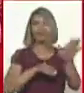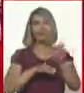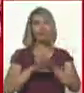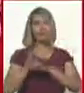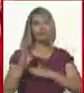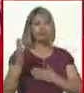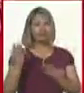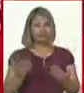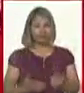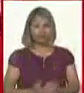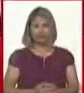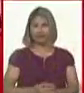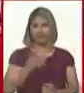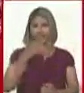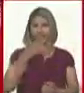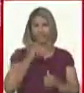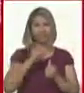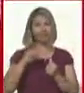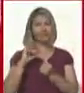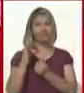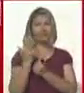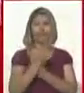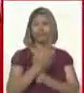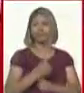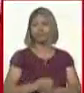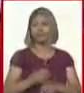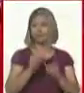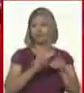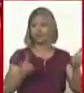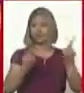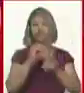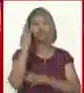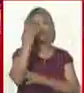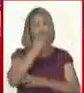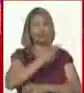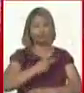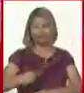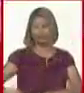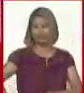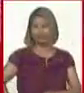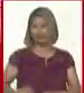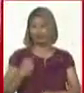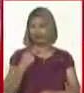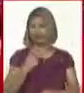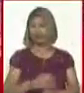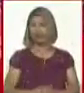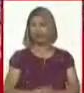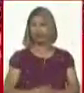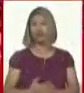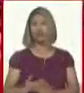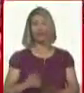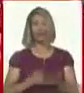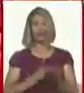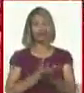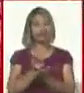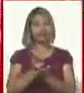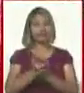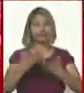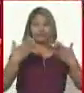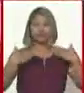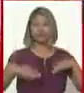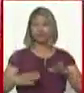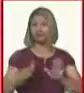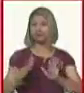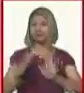manos. Y qué mejor rodeado de una digna, bella reina, que será la que verdaderamente lucirá